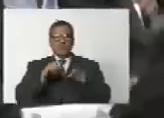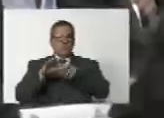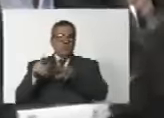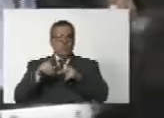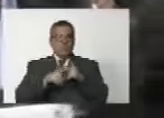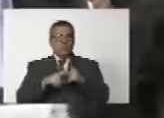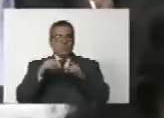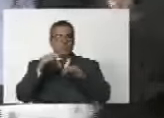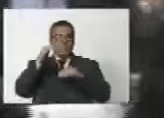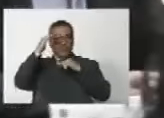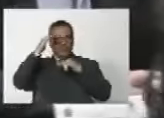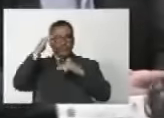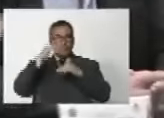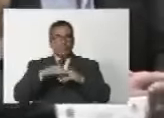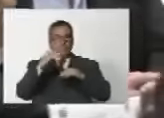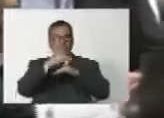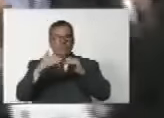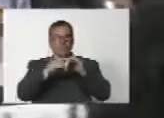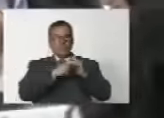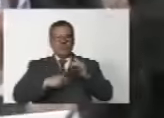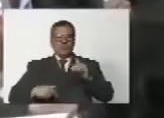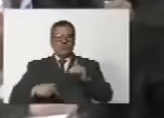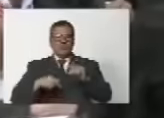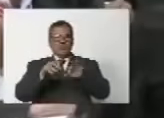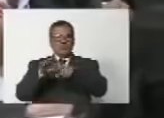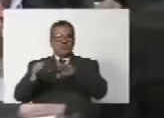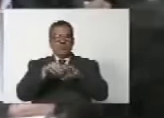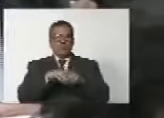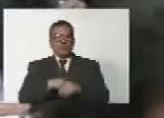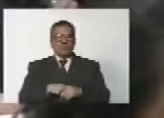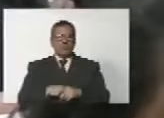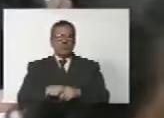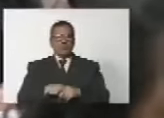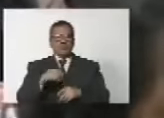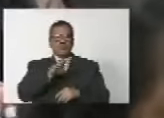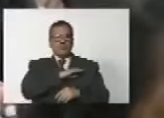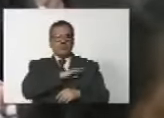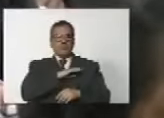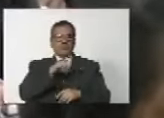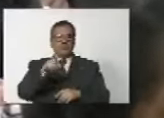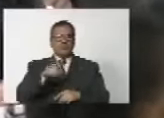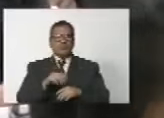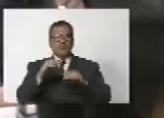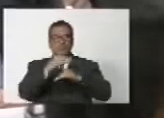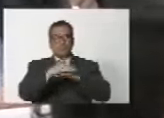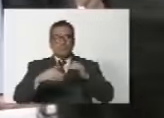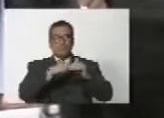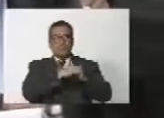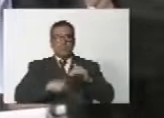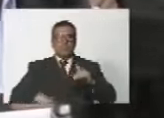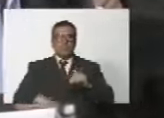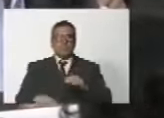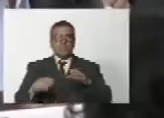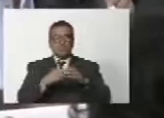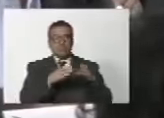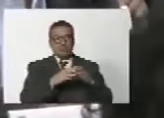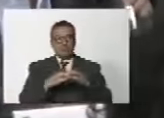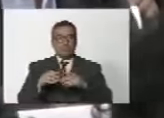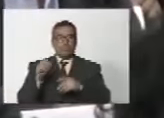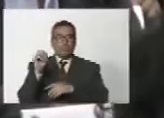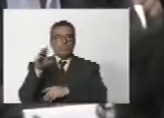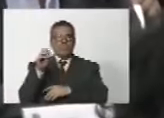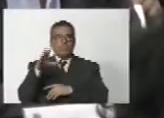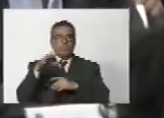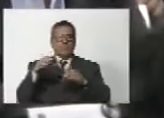secretaria María Alejandra, subsecretaria. En mi condición de presidenta del Grupo